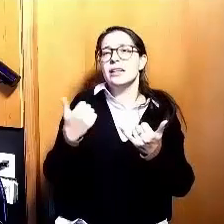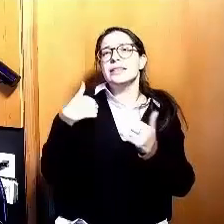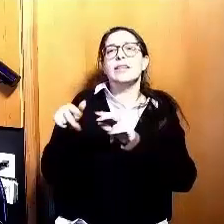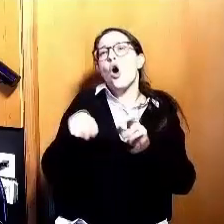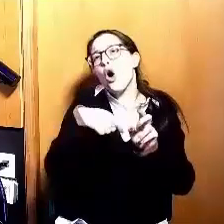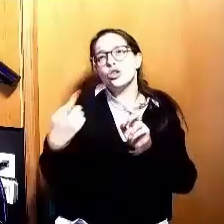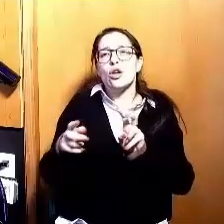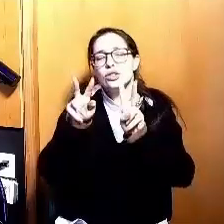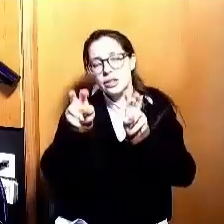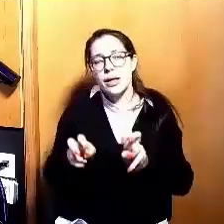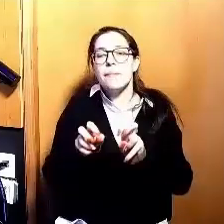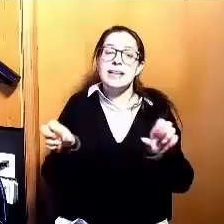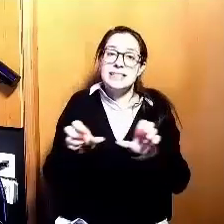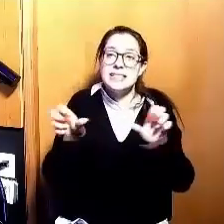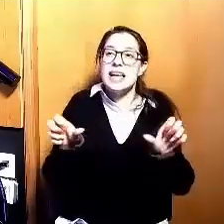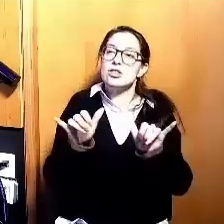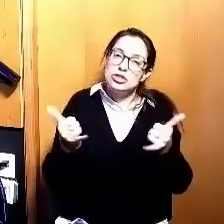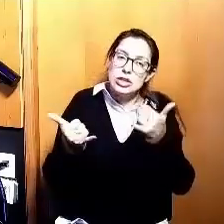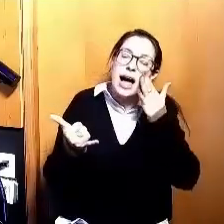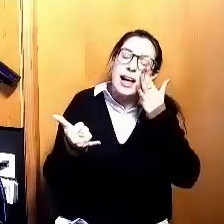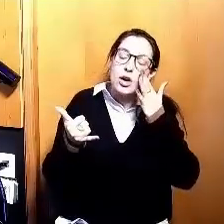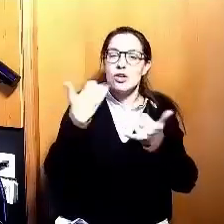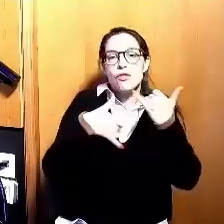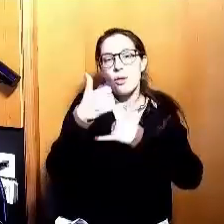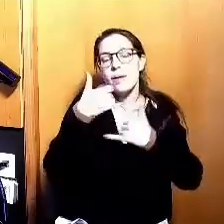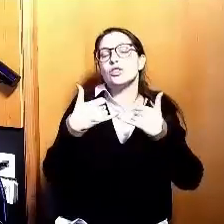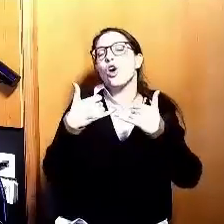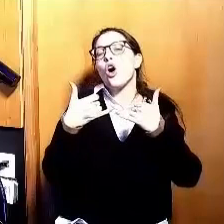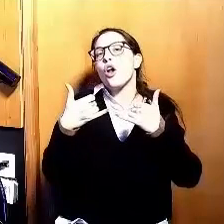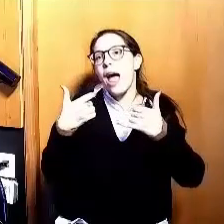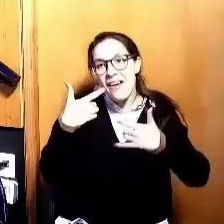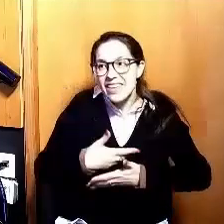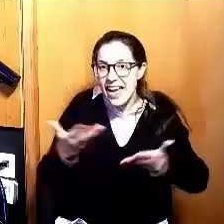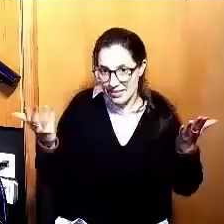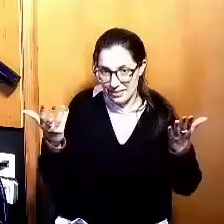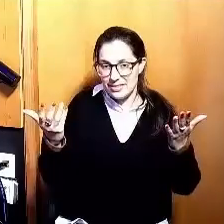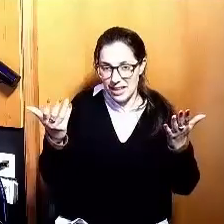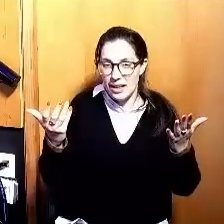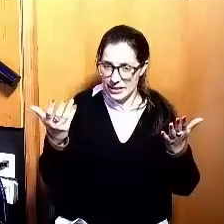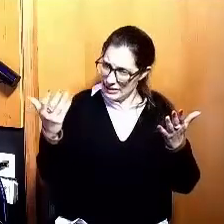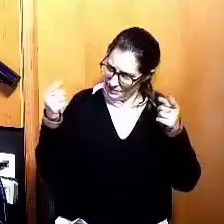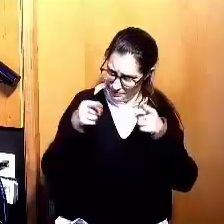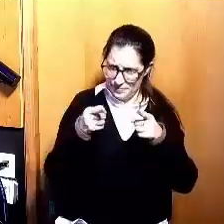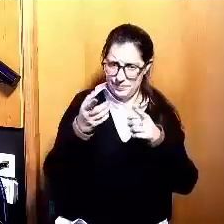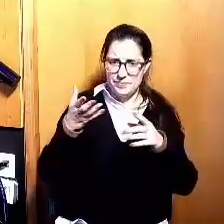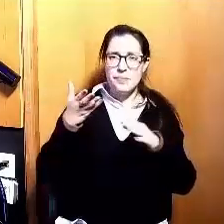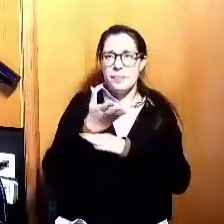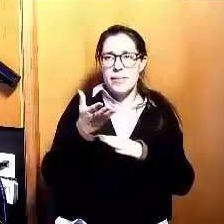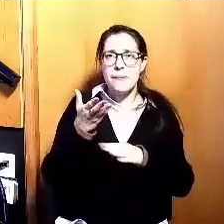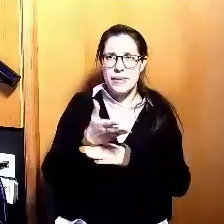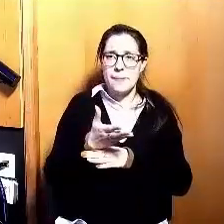temas han hecho ya catch up con datos abiertos y merecen, digamos, un espacio o están reclamando un espacio en justa